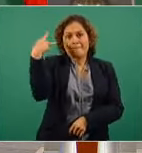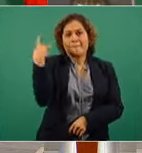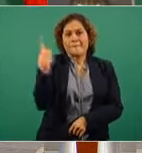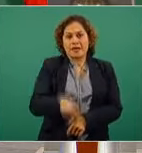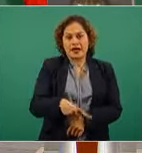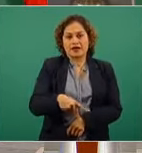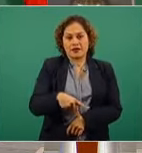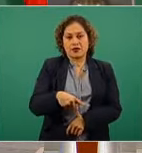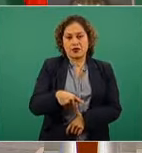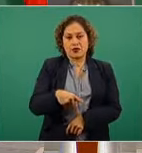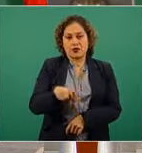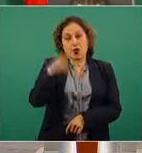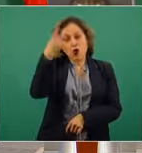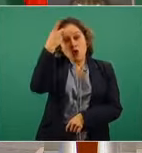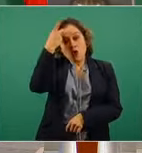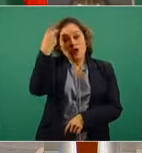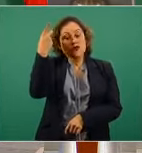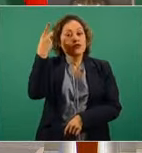propiedad única